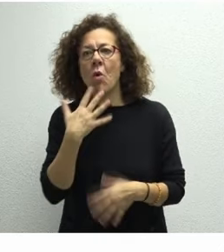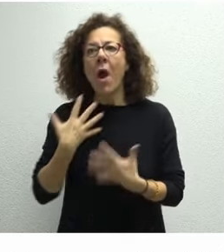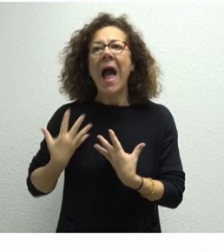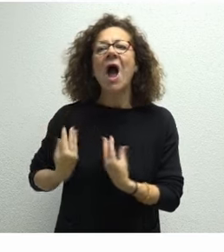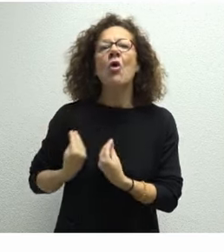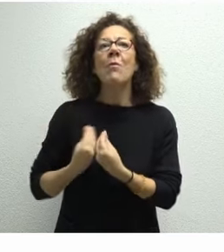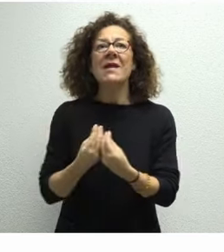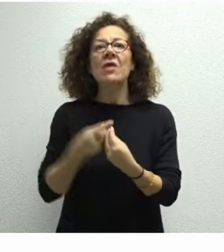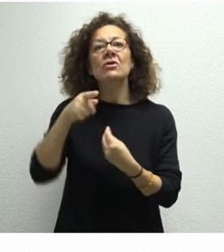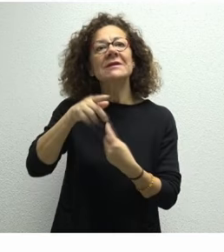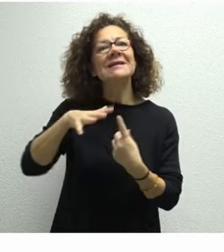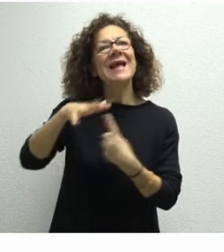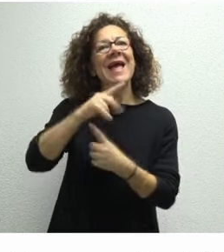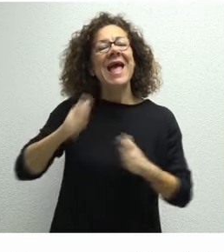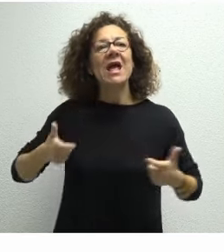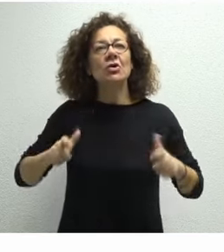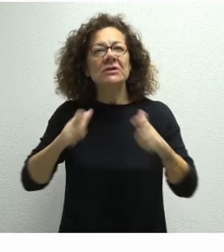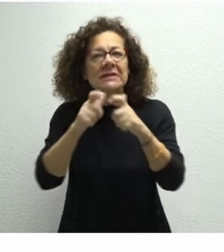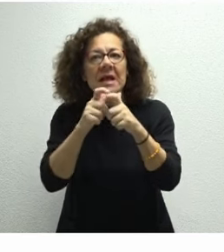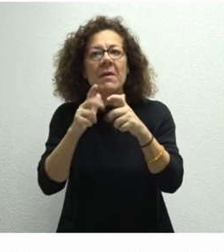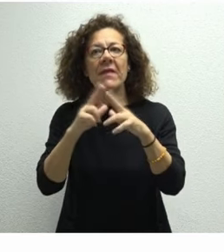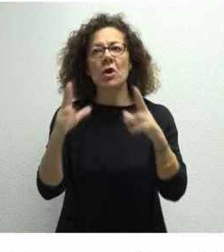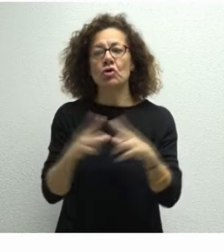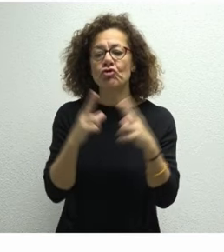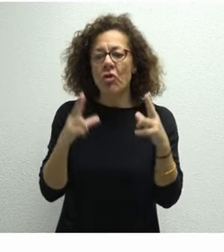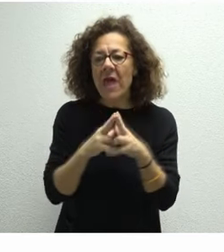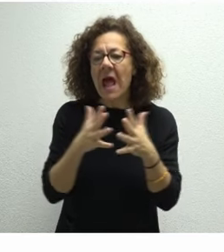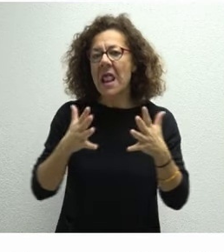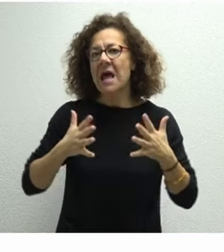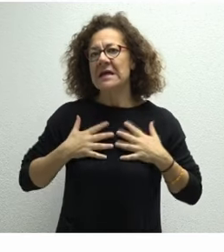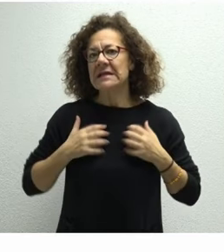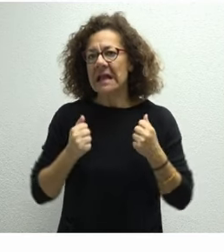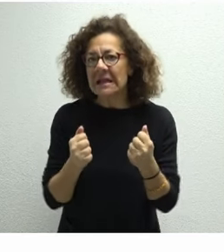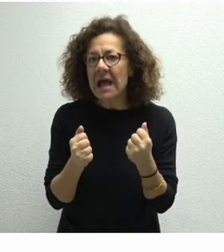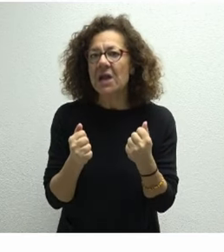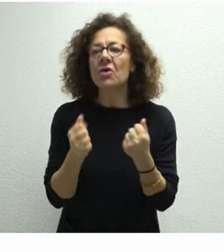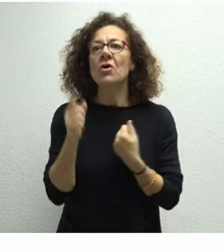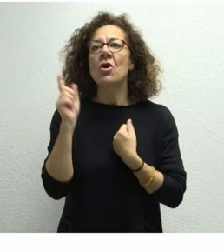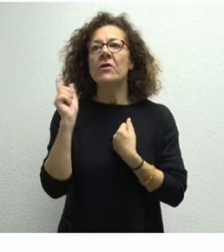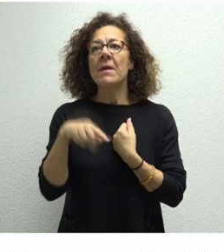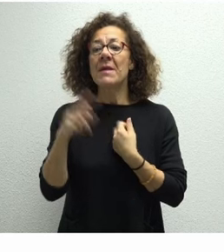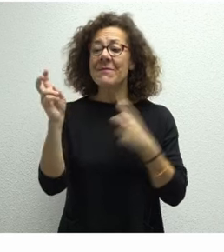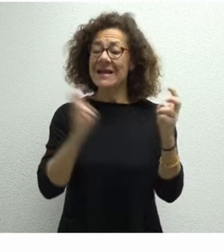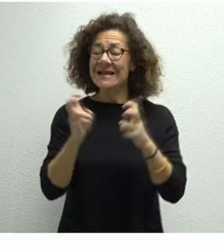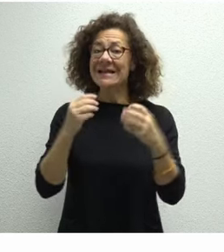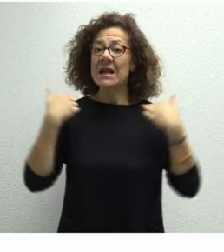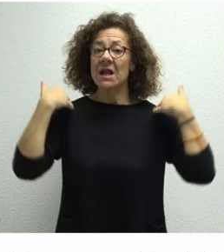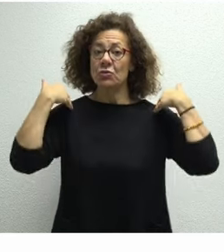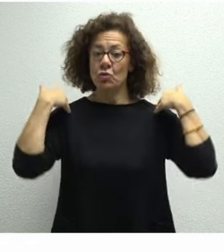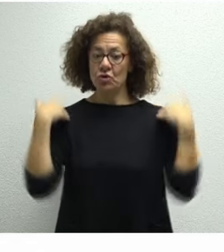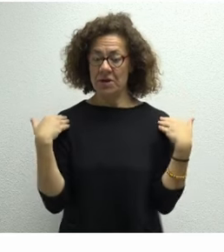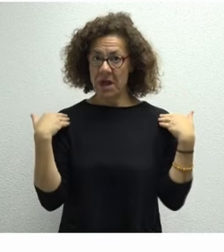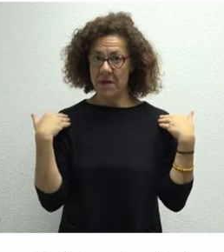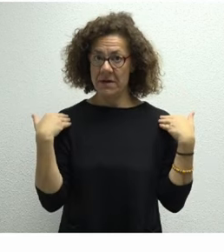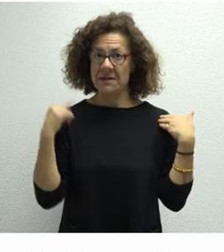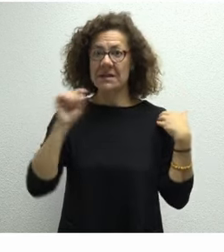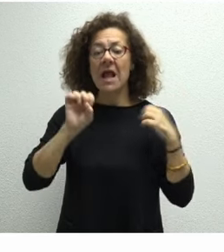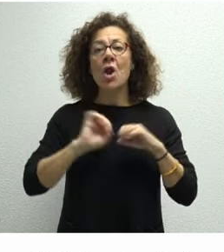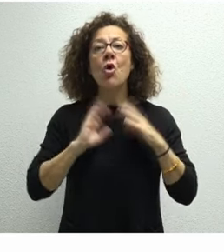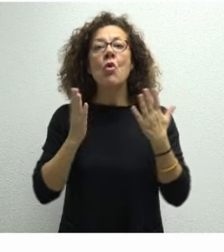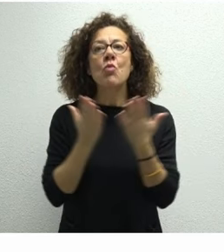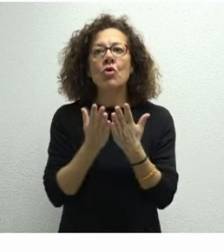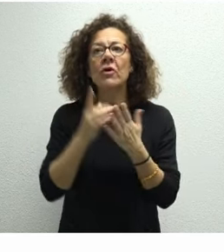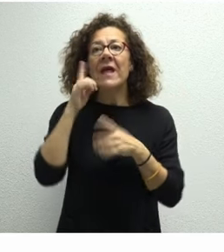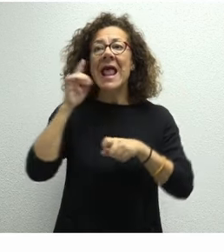del ecosistema de lo social lo sanitario venir con responsables de del mundo de la